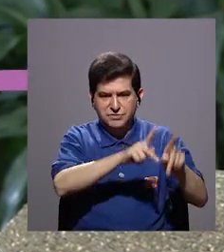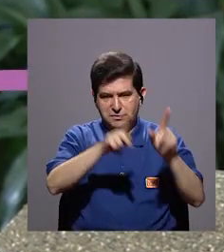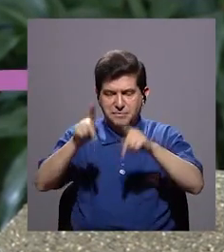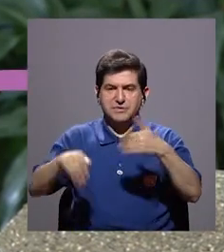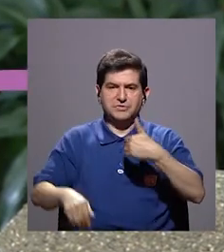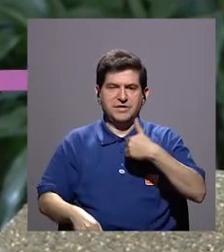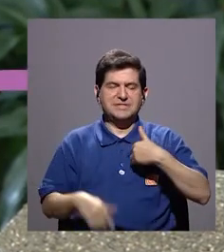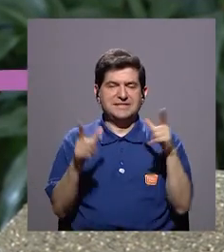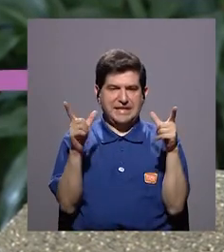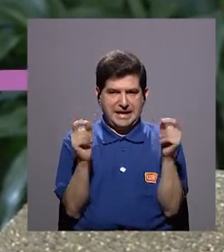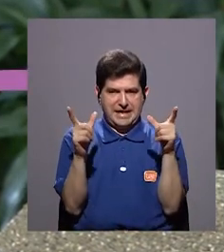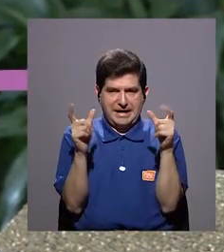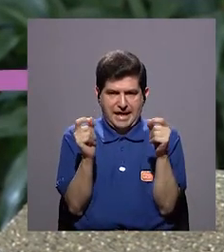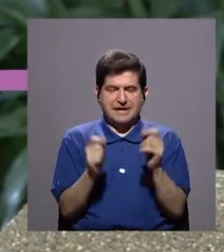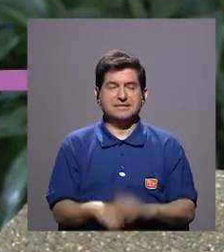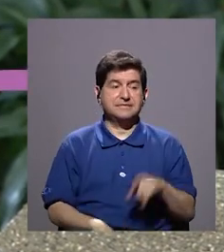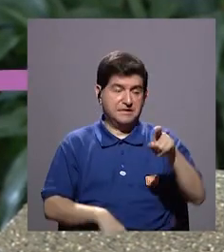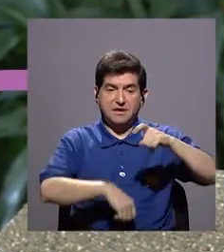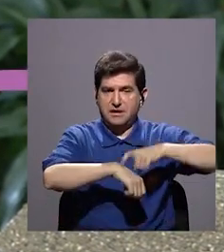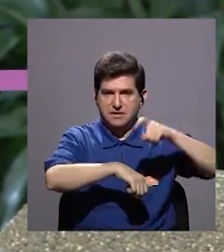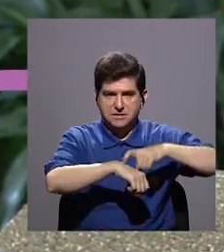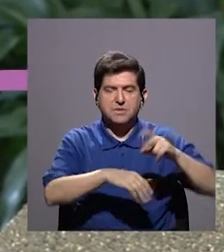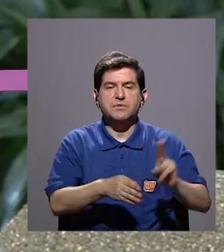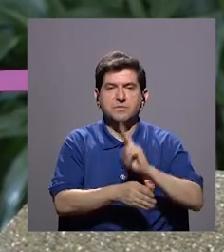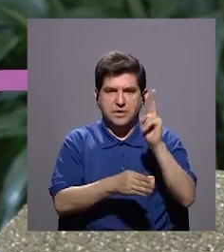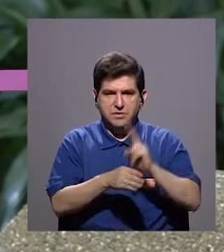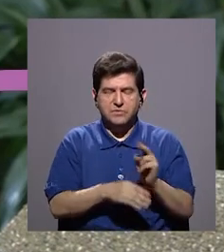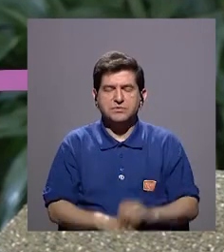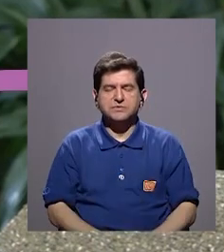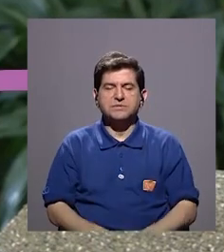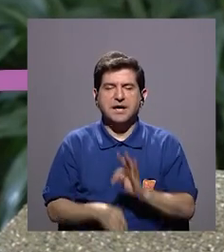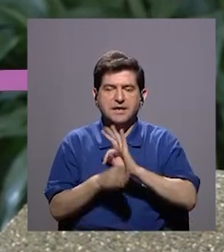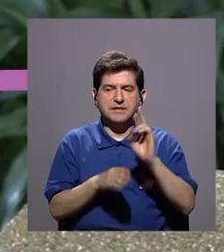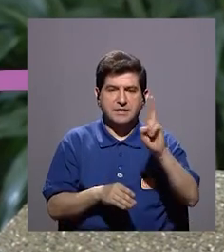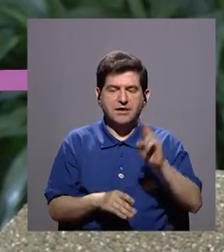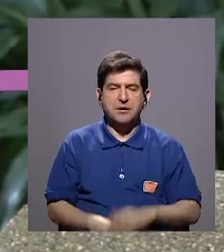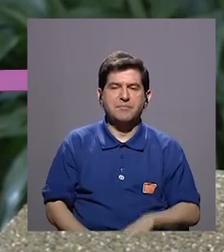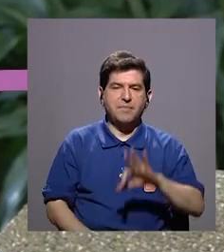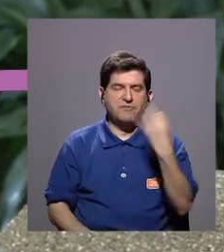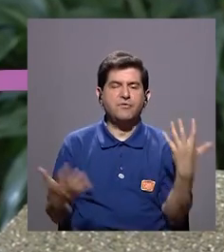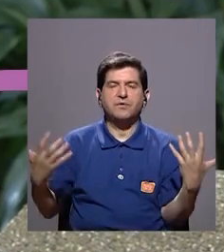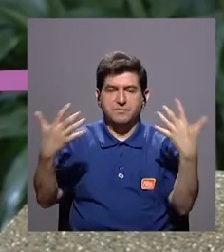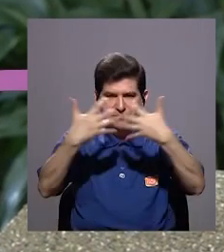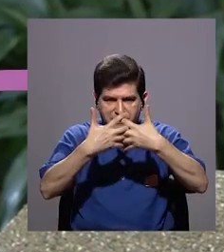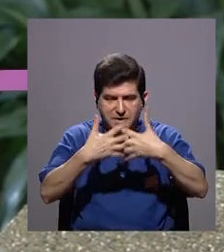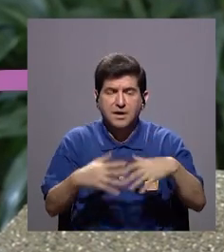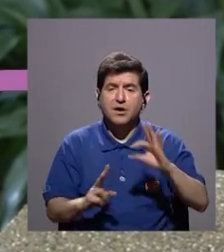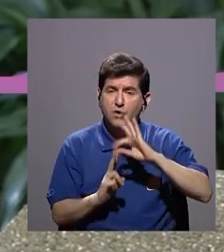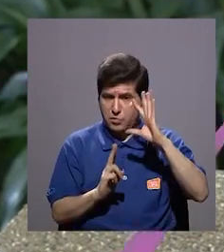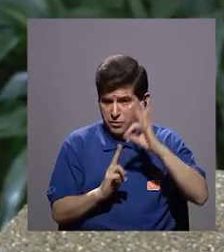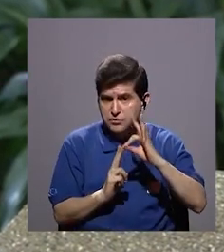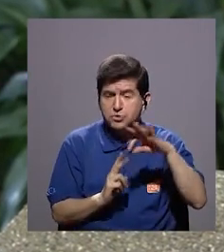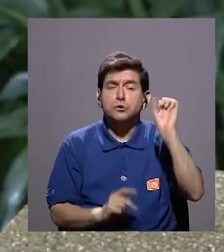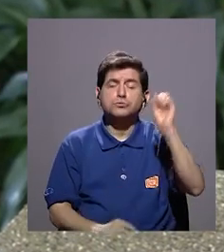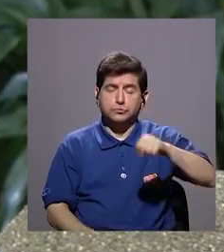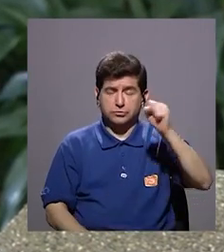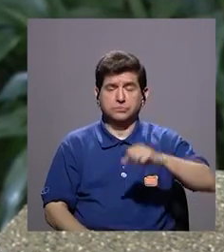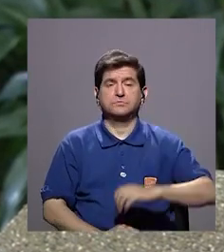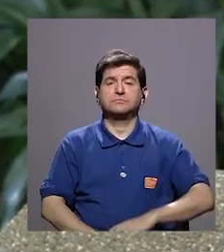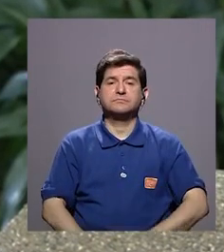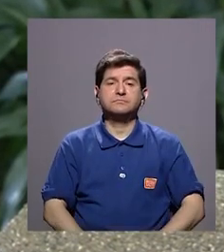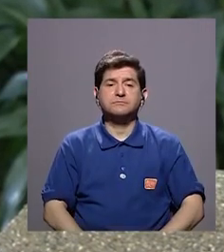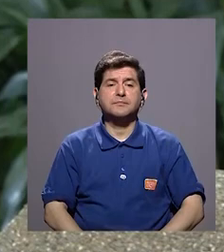de las personas que pueden tener cáncer, en ese momento se está utilizando Reiki como una técnica complementaria. Una alternativa. Como